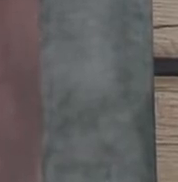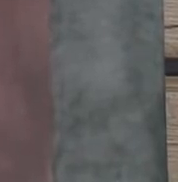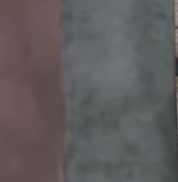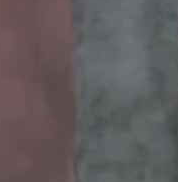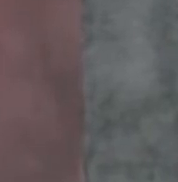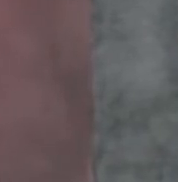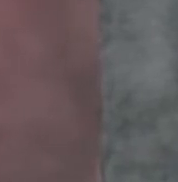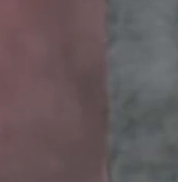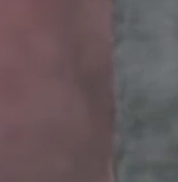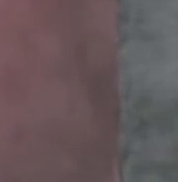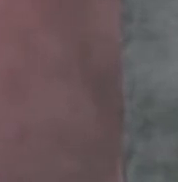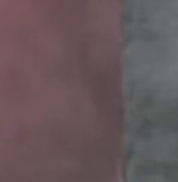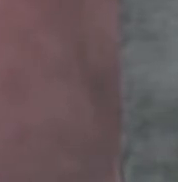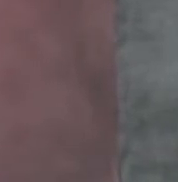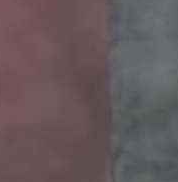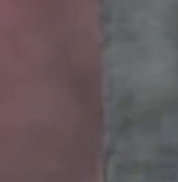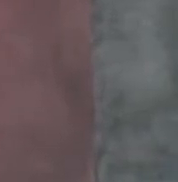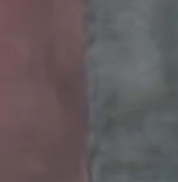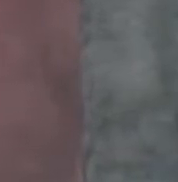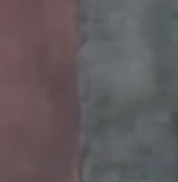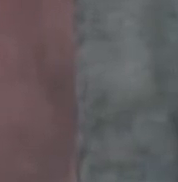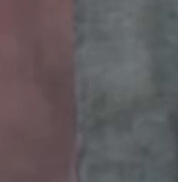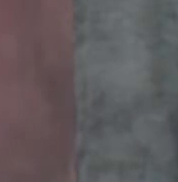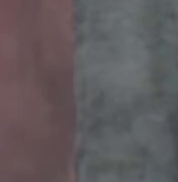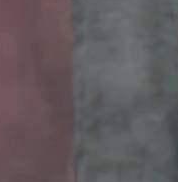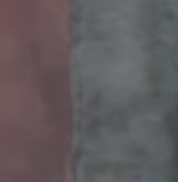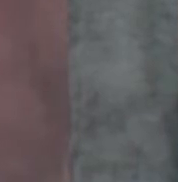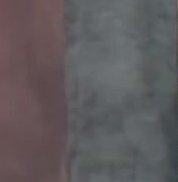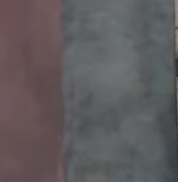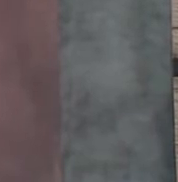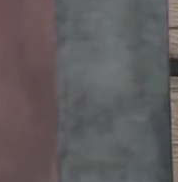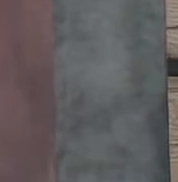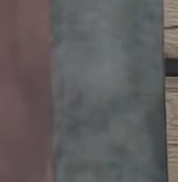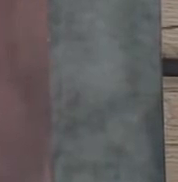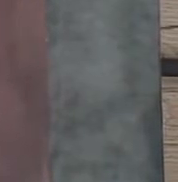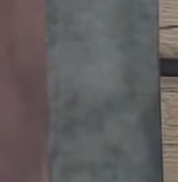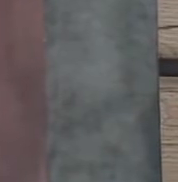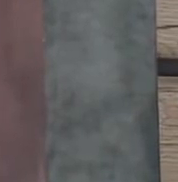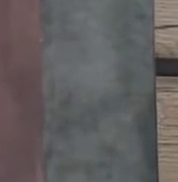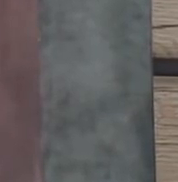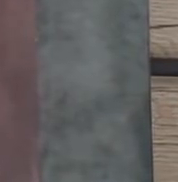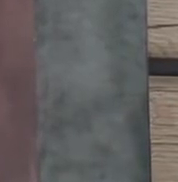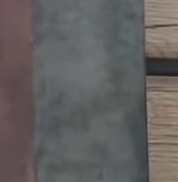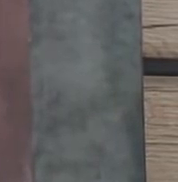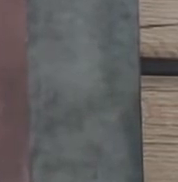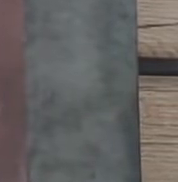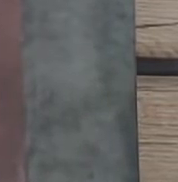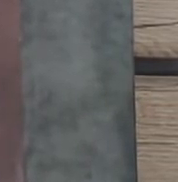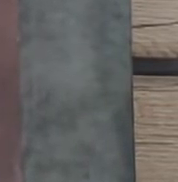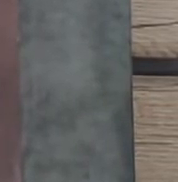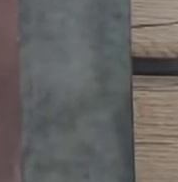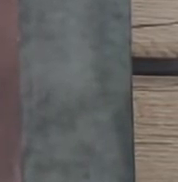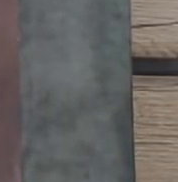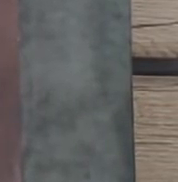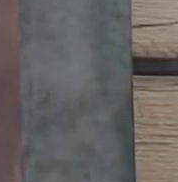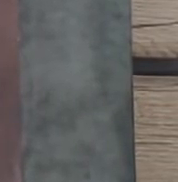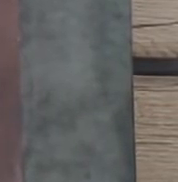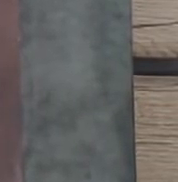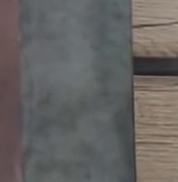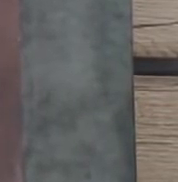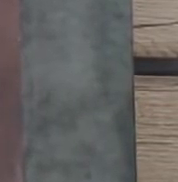Ciudad de México y aquí compartiremos contigo una sonrisa y disfrutaremos de la Villa Juguetón. El juguetón somos todos.